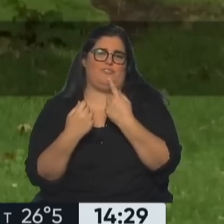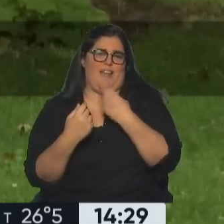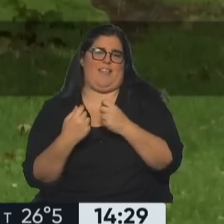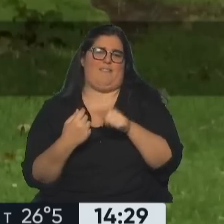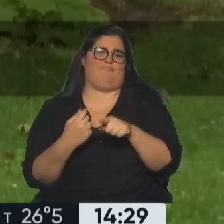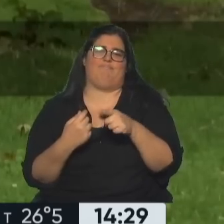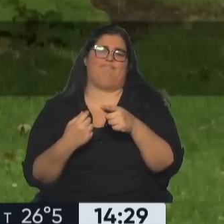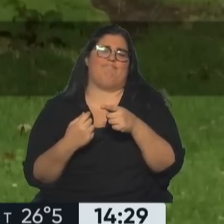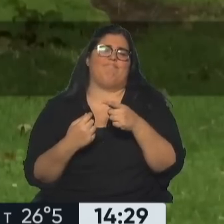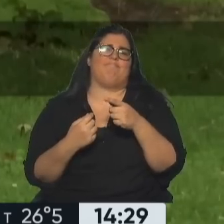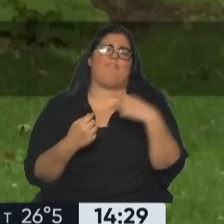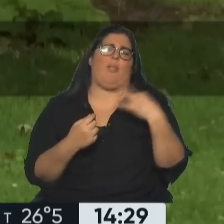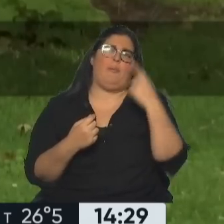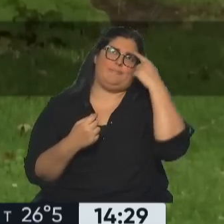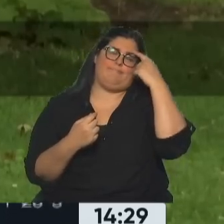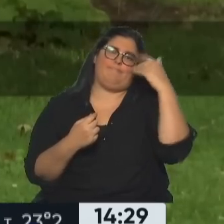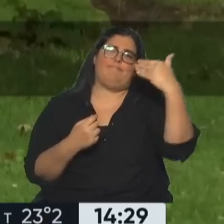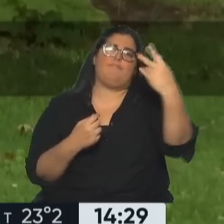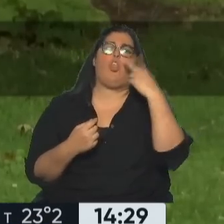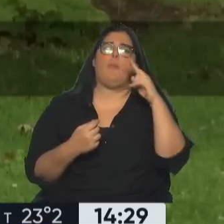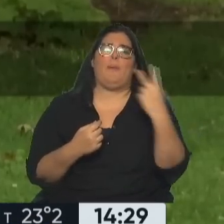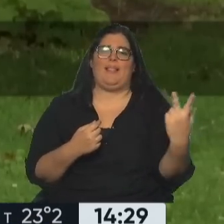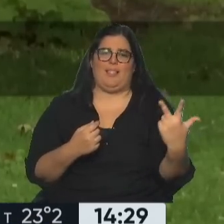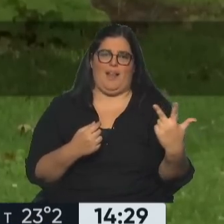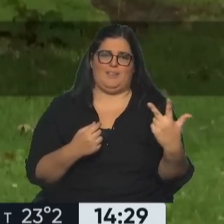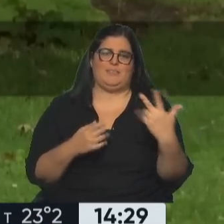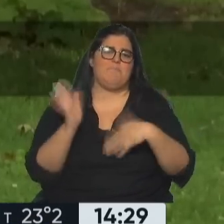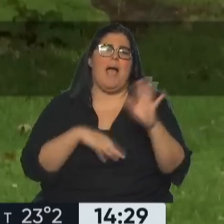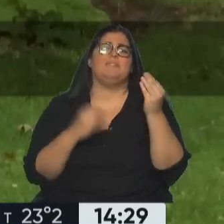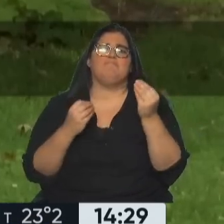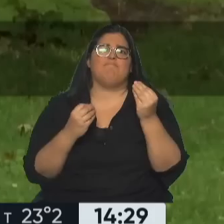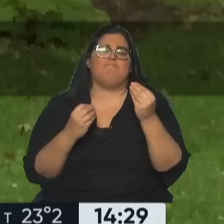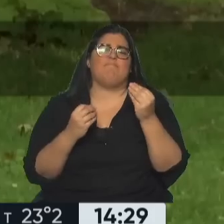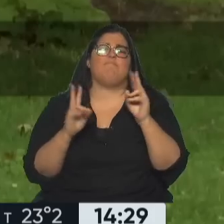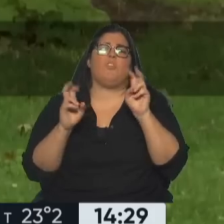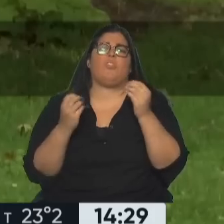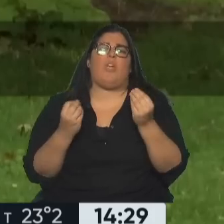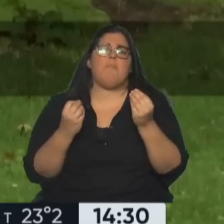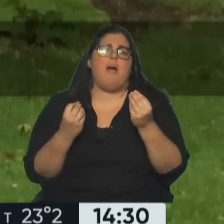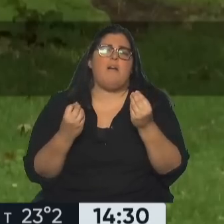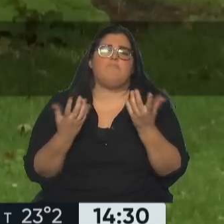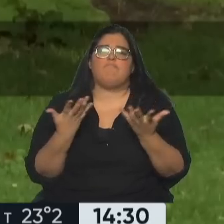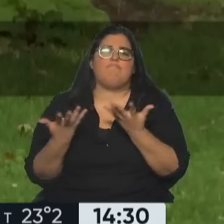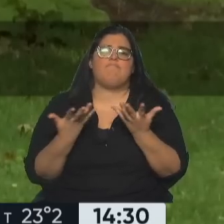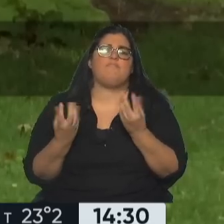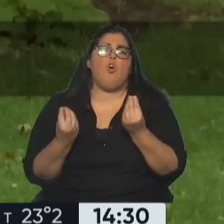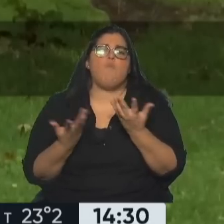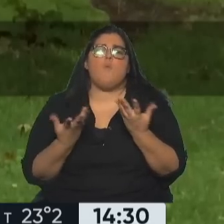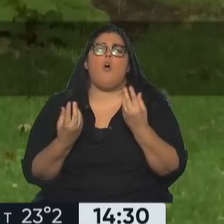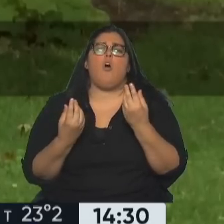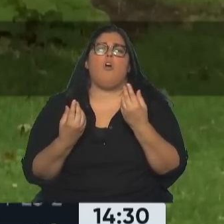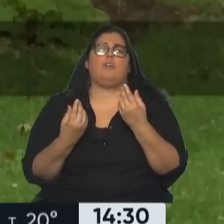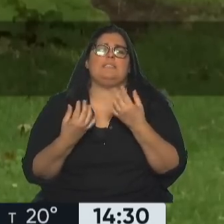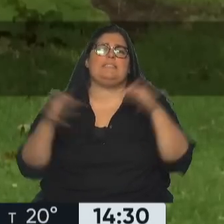Es geht um die Perspektive 2023 und es geht allen voran darum, jetzt alles zu unternehmen, um